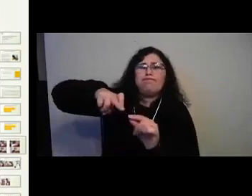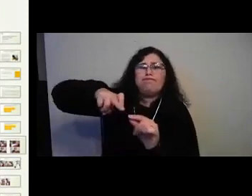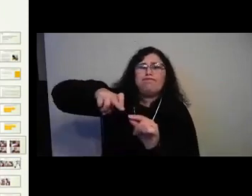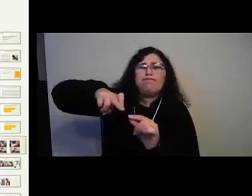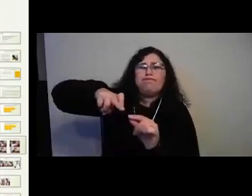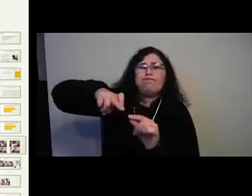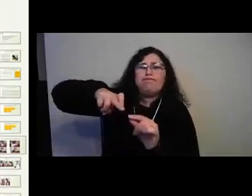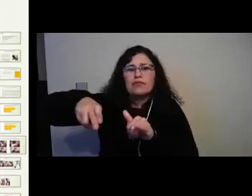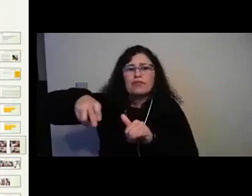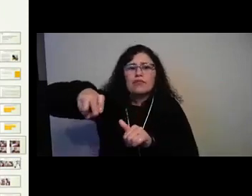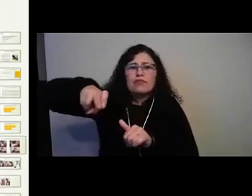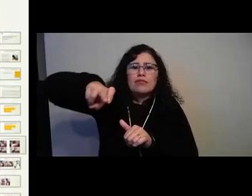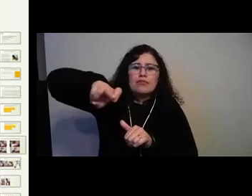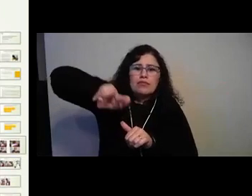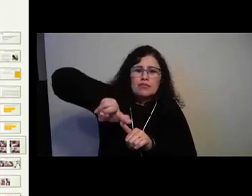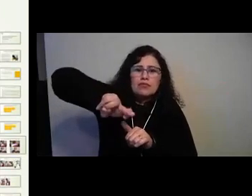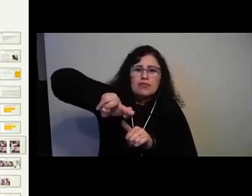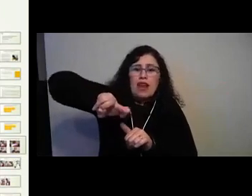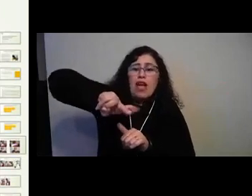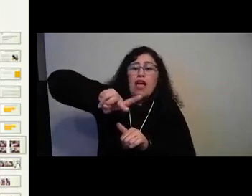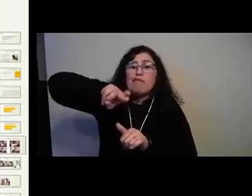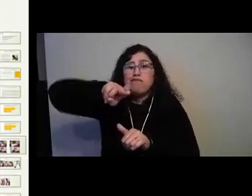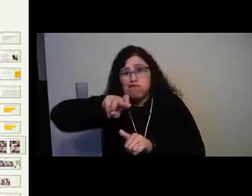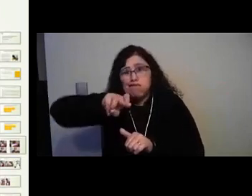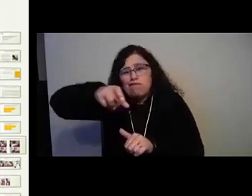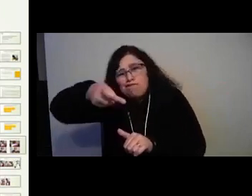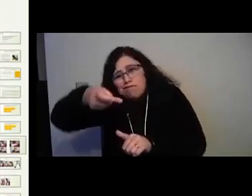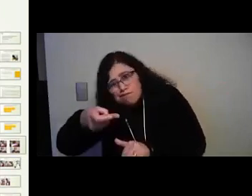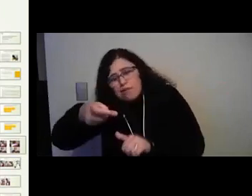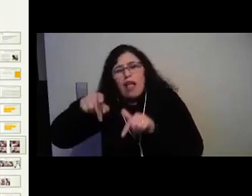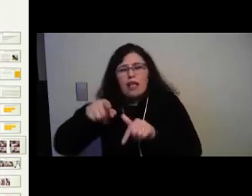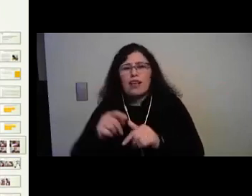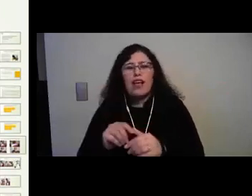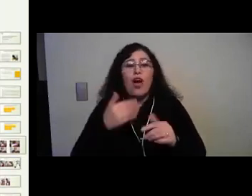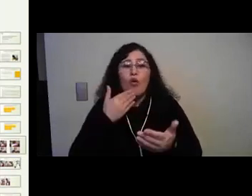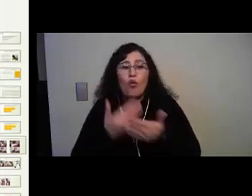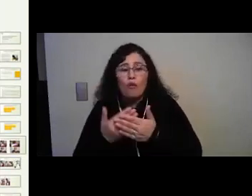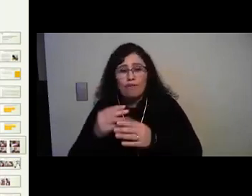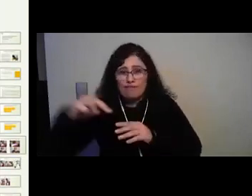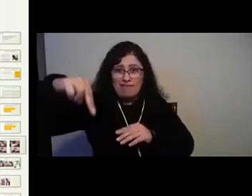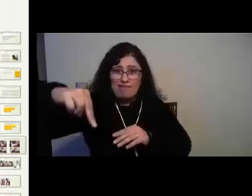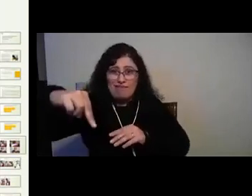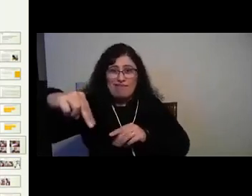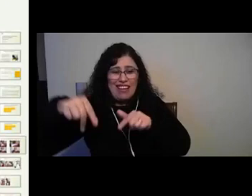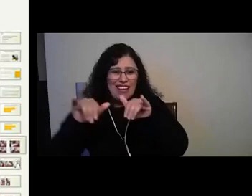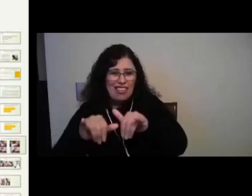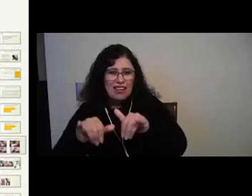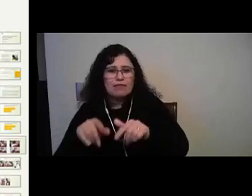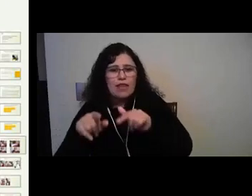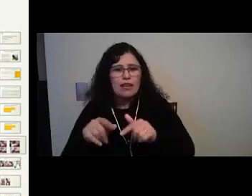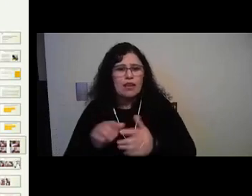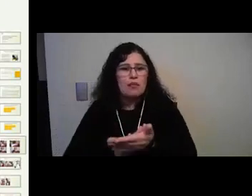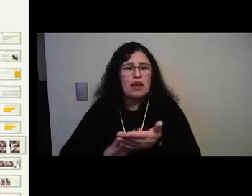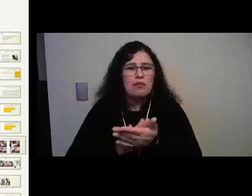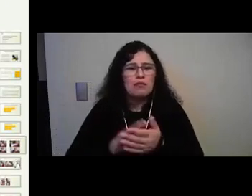rodilla hacia el otro lado, ya, así comienza a levantarse la cadera y usted se gana del lado en el cual va a girar el paciente y así lo levanta. Coloca una